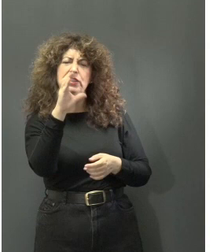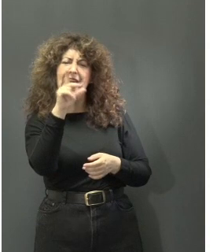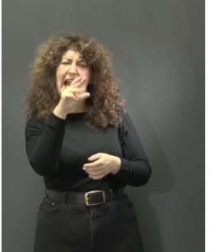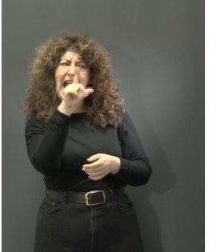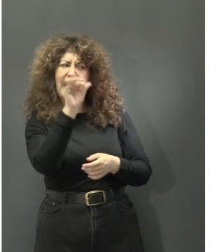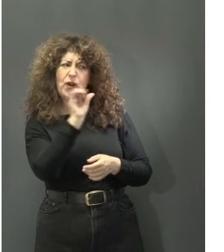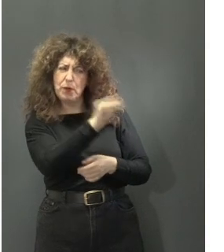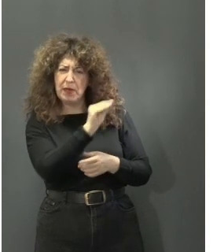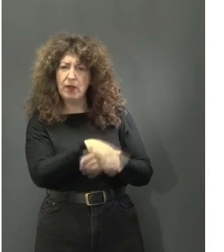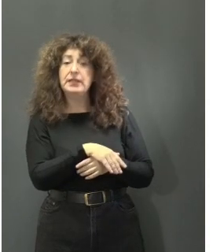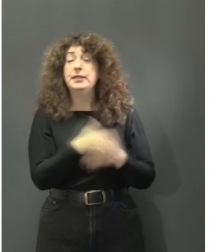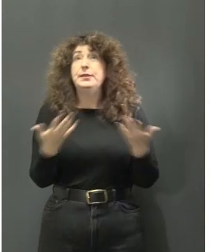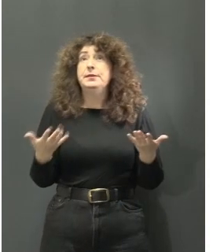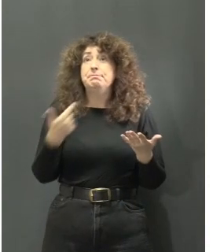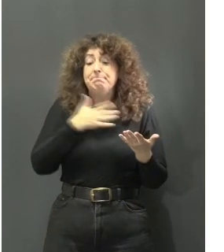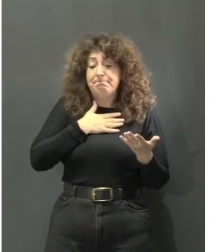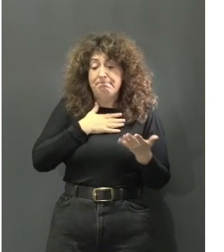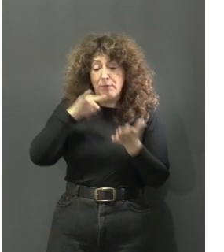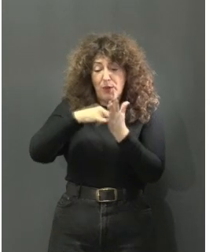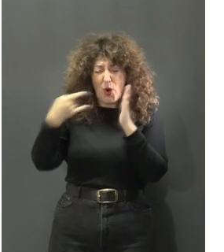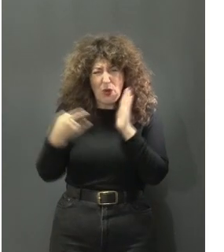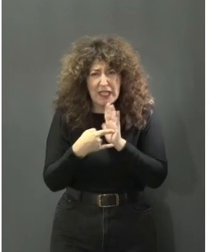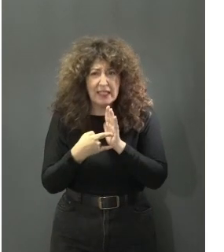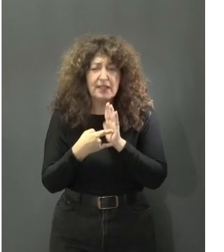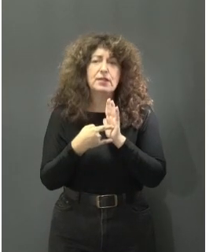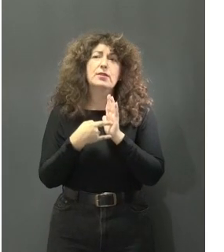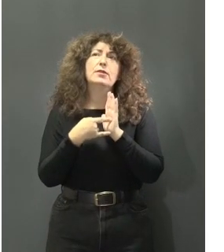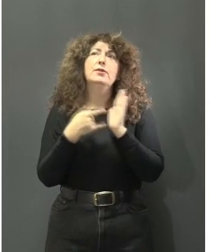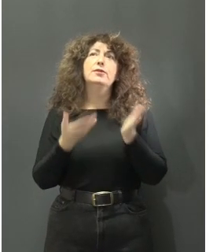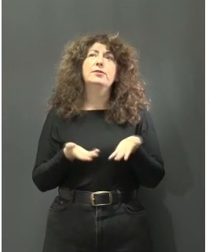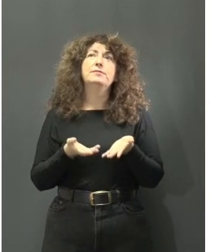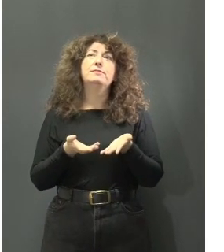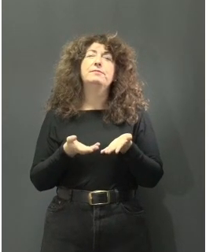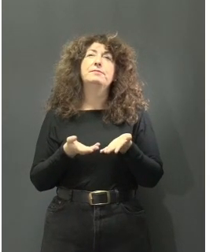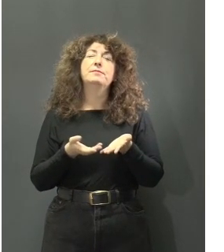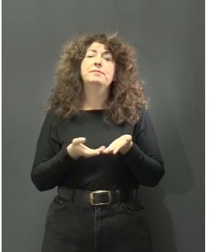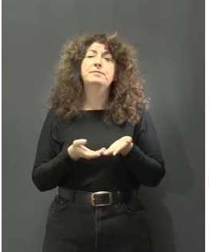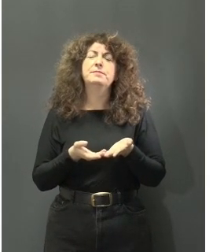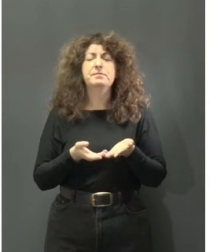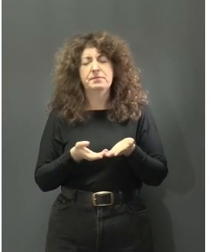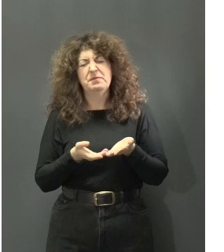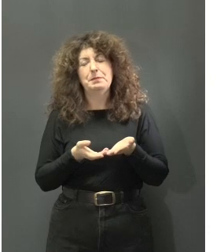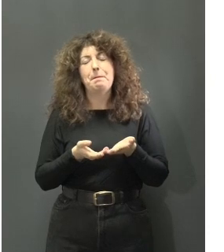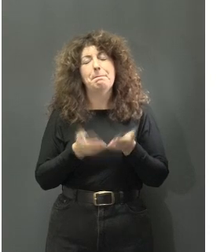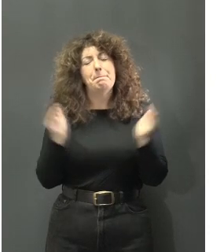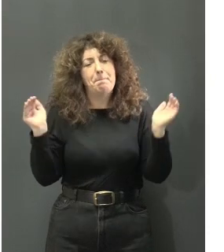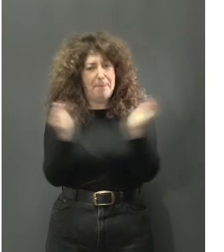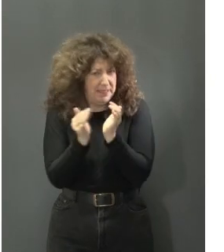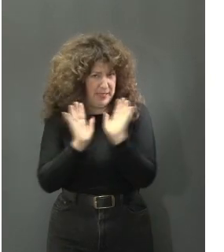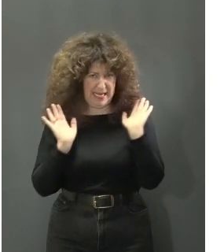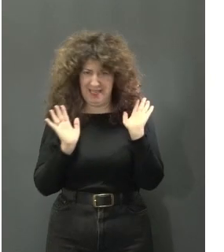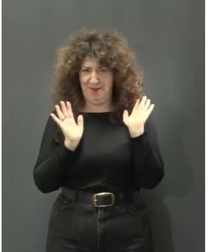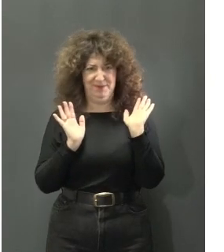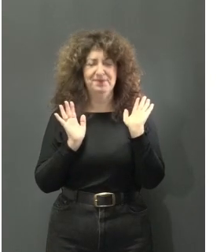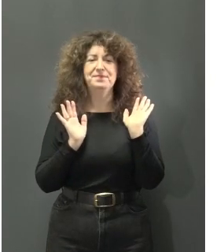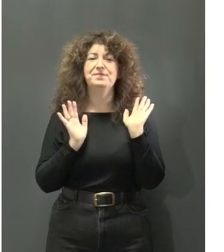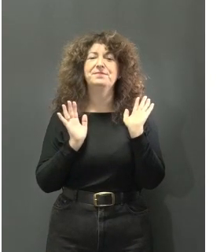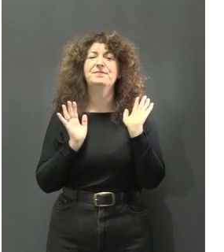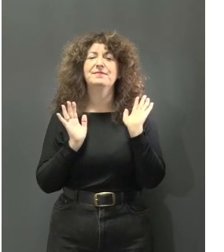Bueno, el nuestro es un proyecto bastante más pequeño, bastante